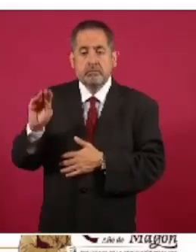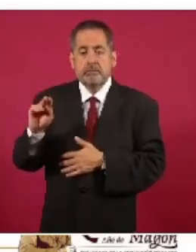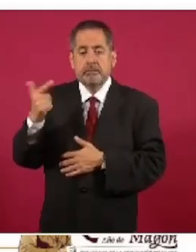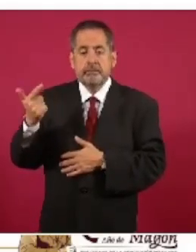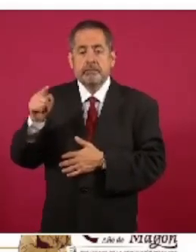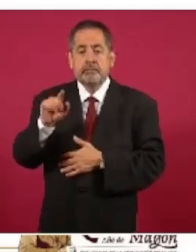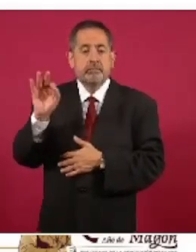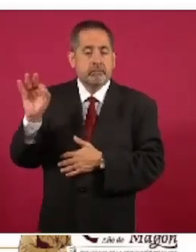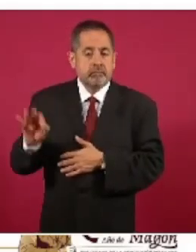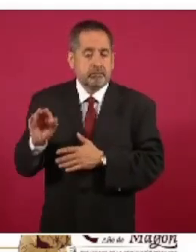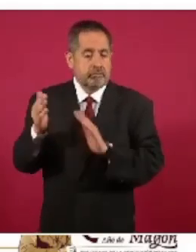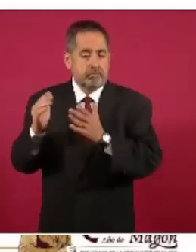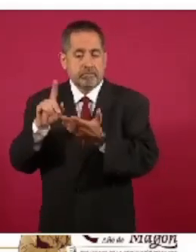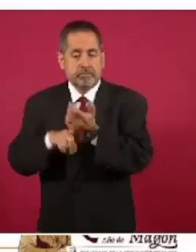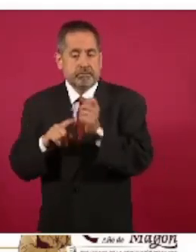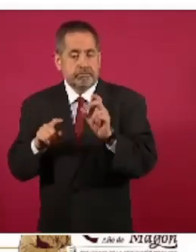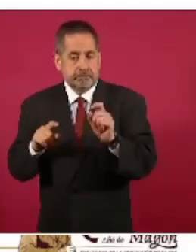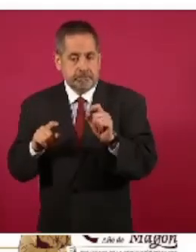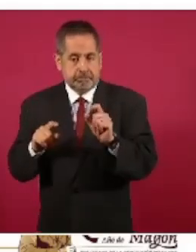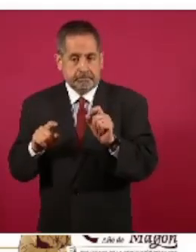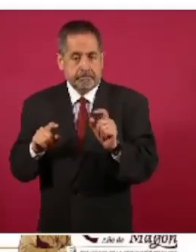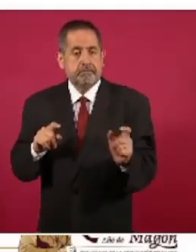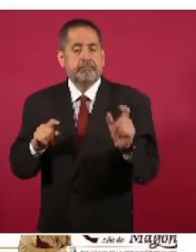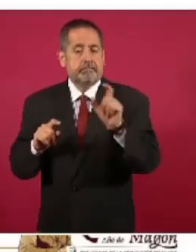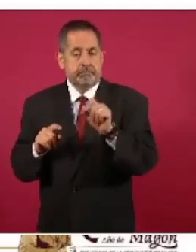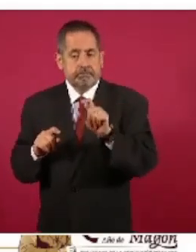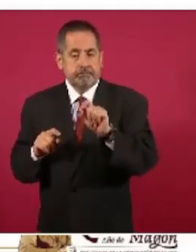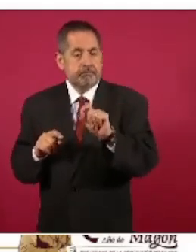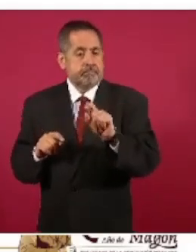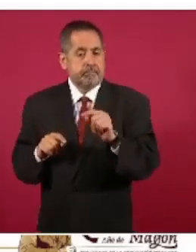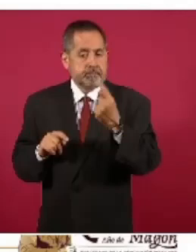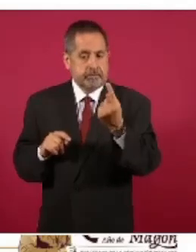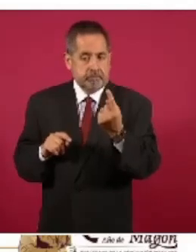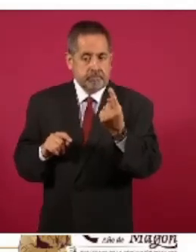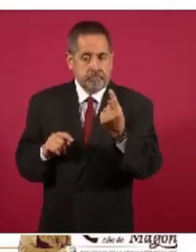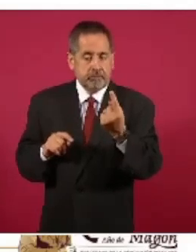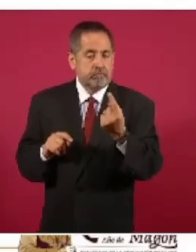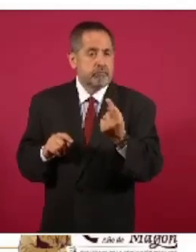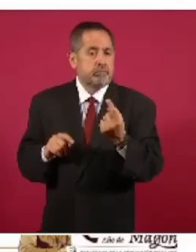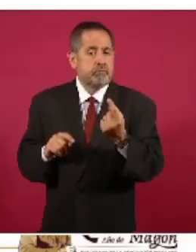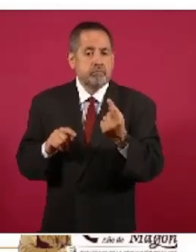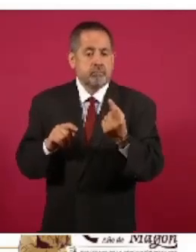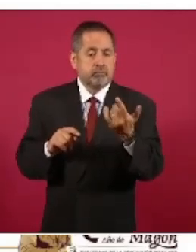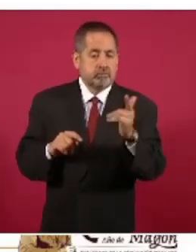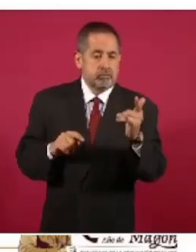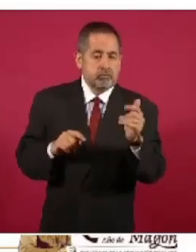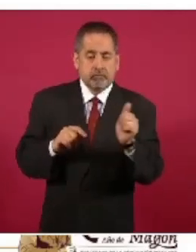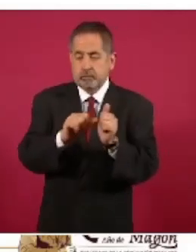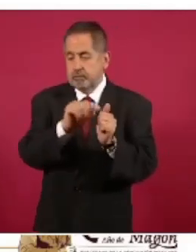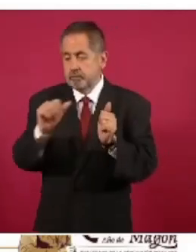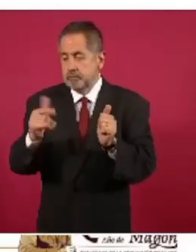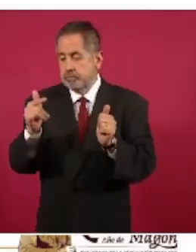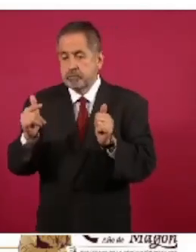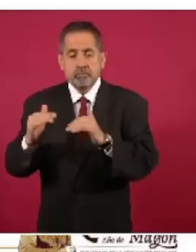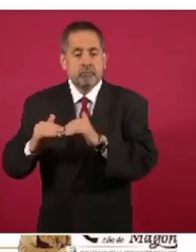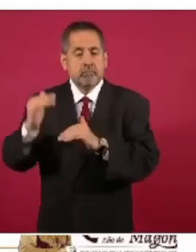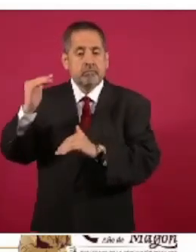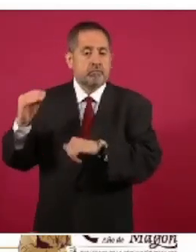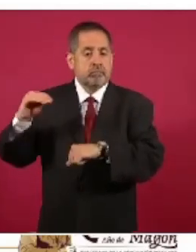49.97% comparado con el 2020, y en relación al año pasado, de julio a julio, fue un aumento